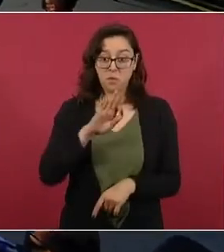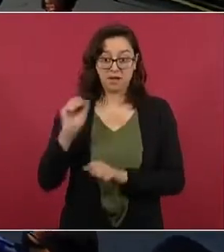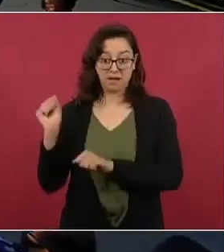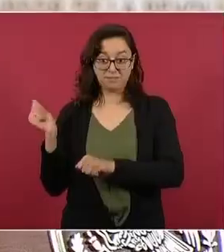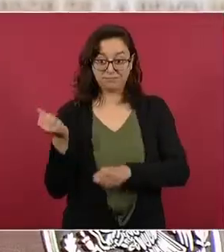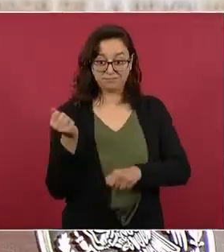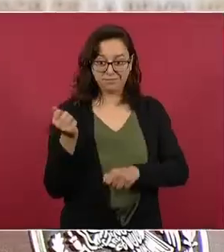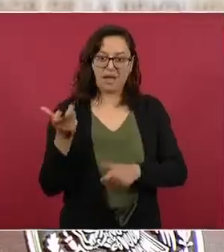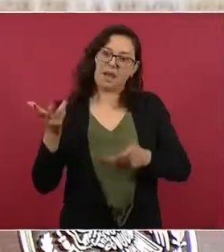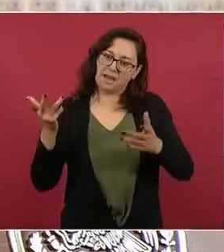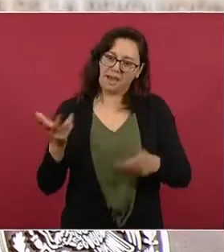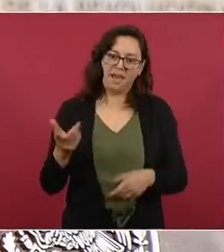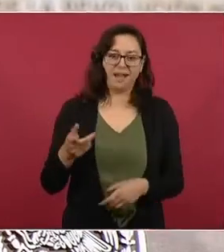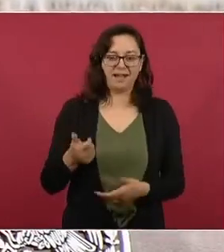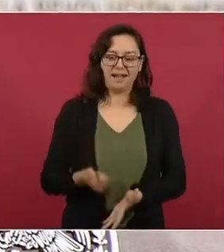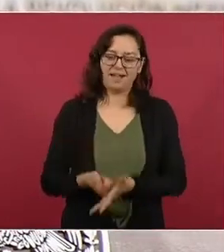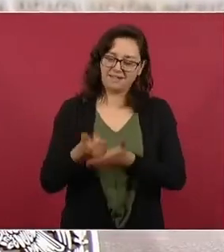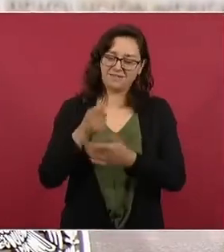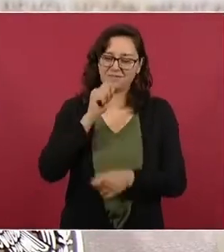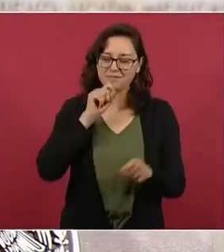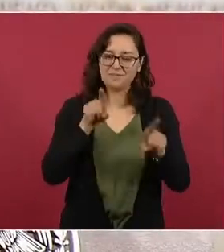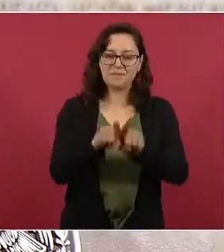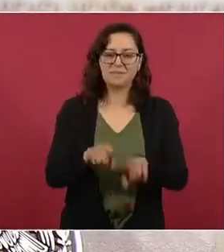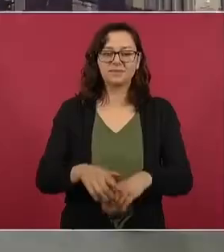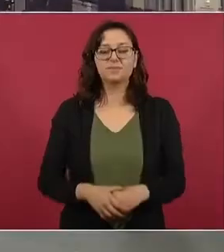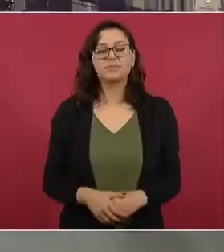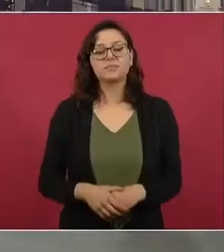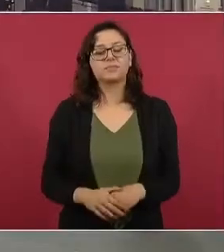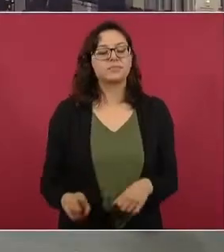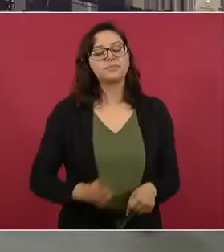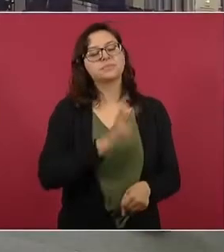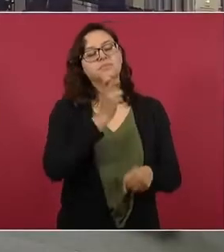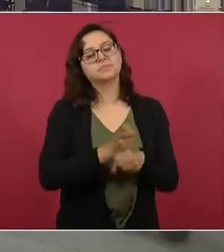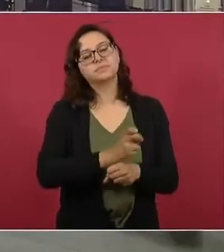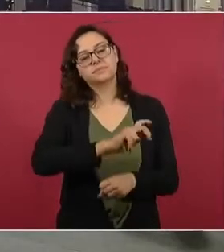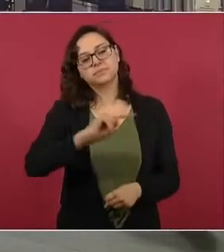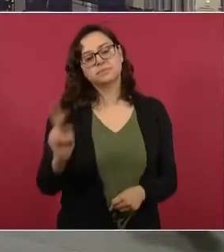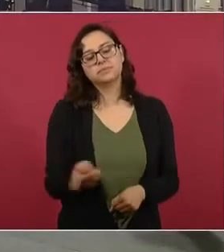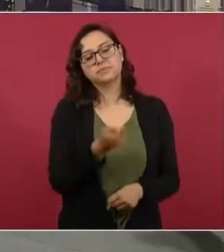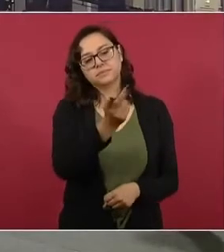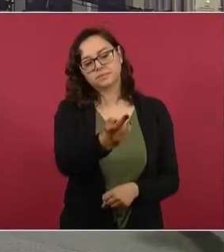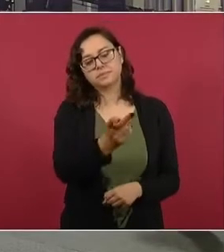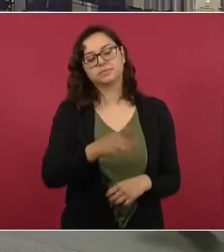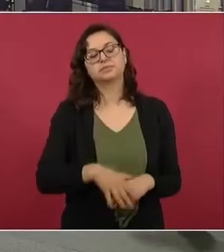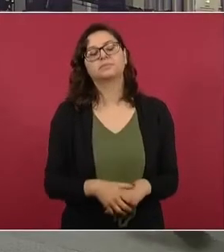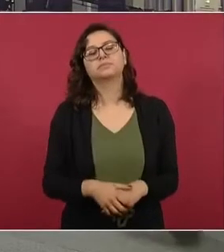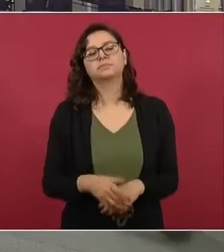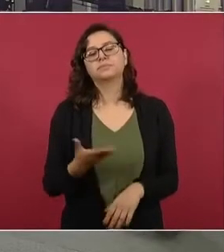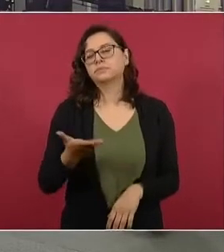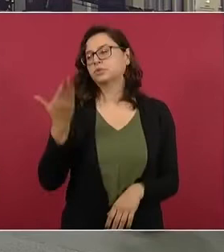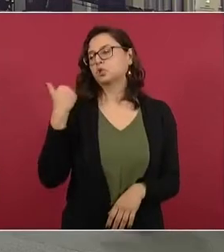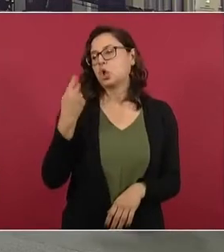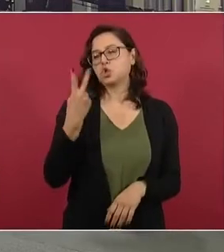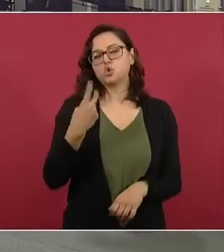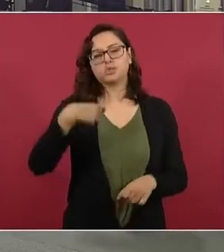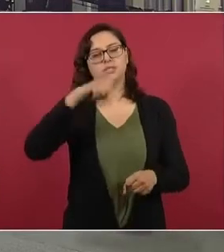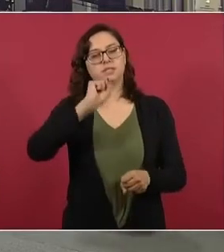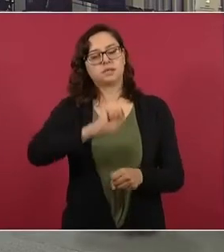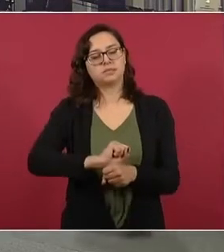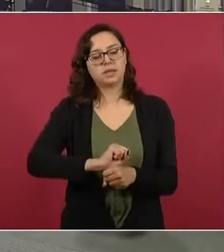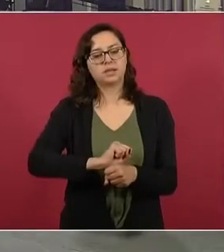agua. Gracias, señor presidente. Y en una segunda pregunta, justamente hace más o menos 2 semanas se